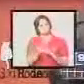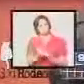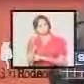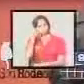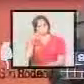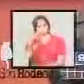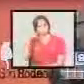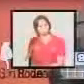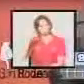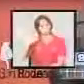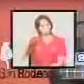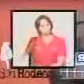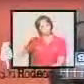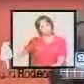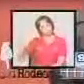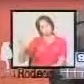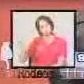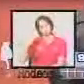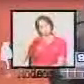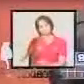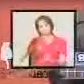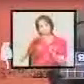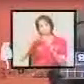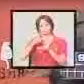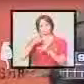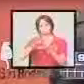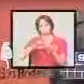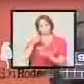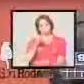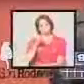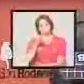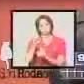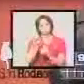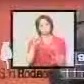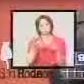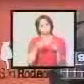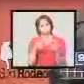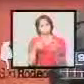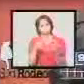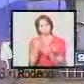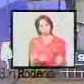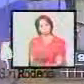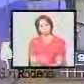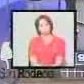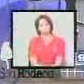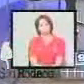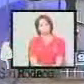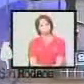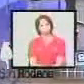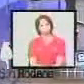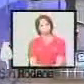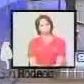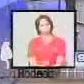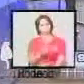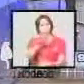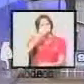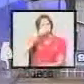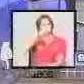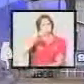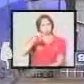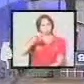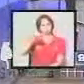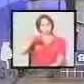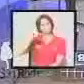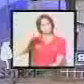de la señora, ¿verdad? Para poder evaluarlo. Son casos muy particulares, ¿verdad? Perfecto. Tenemos a don Fernando González. ¿De dónde nos